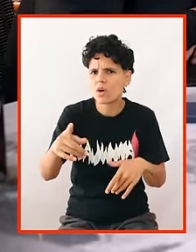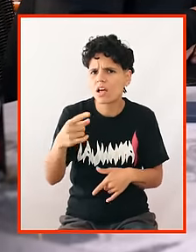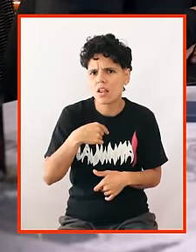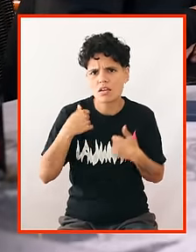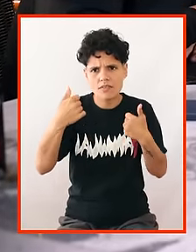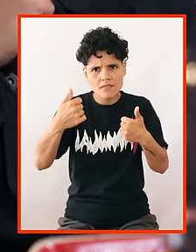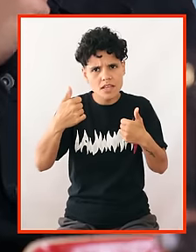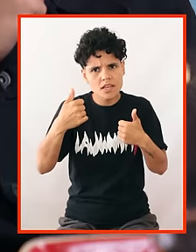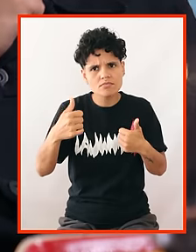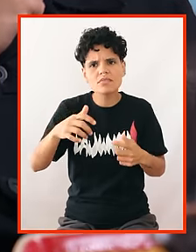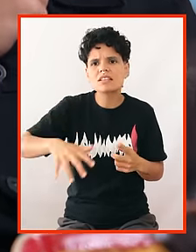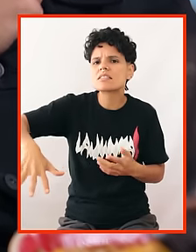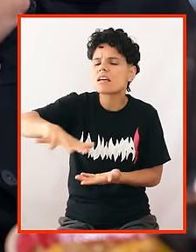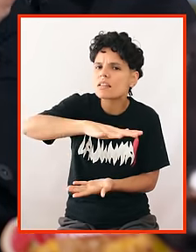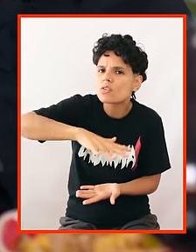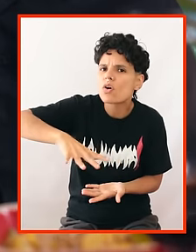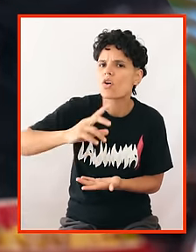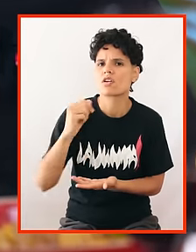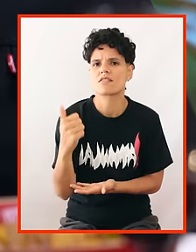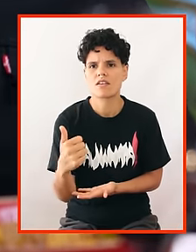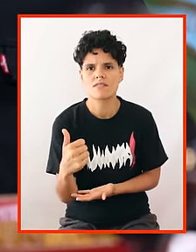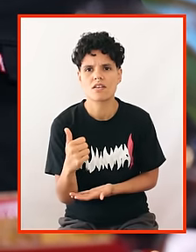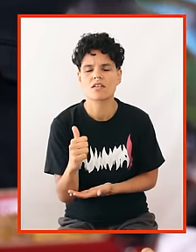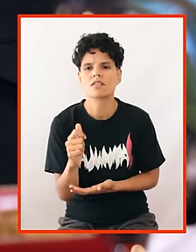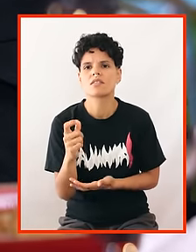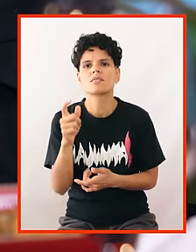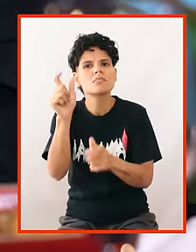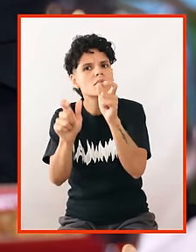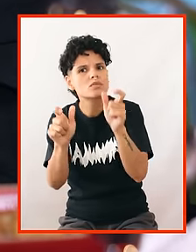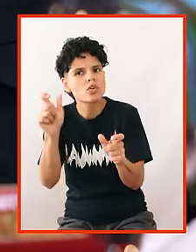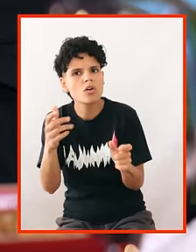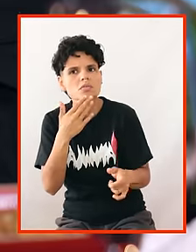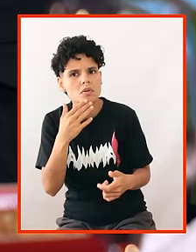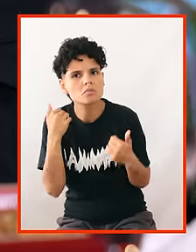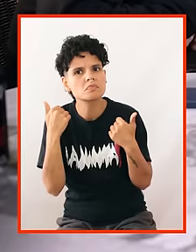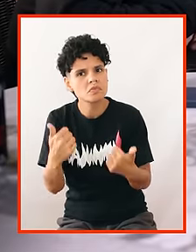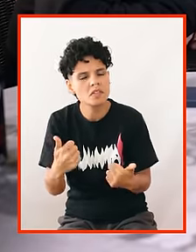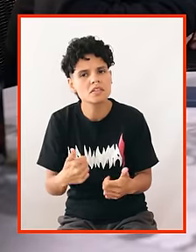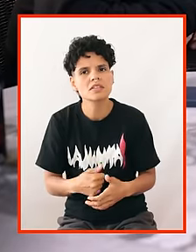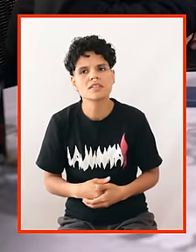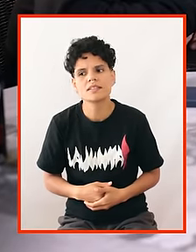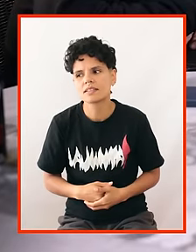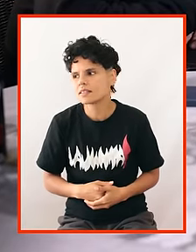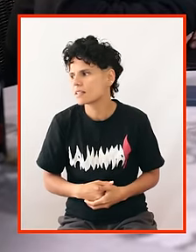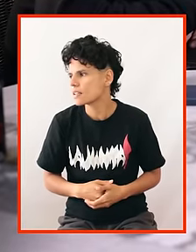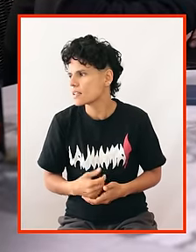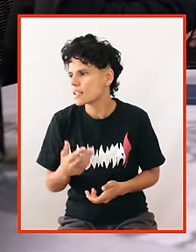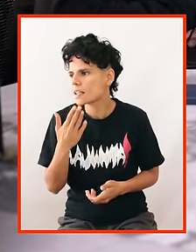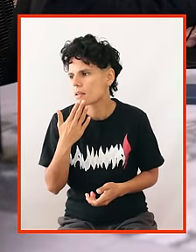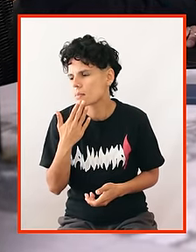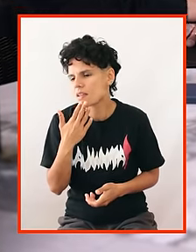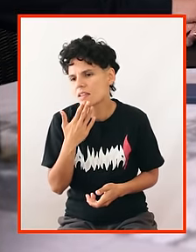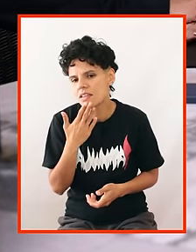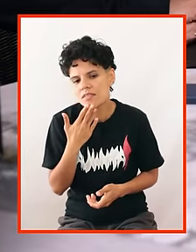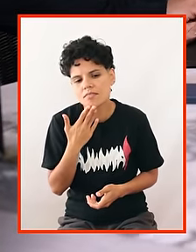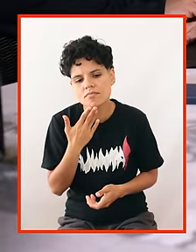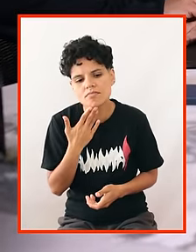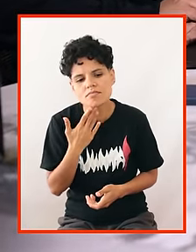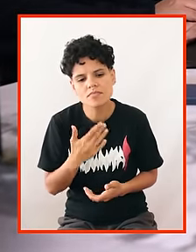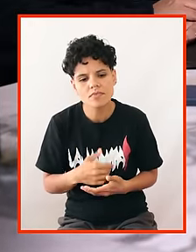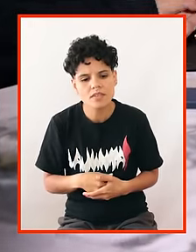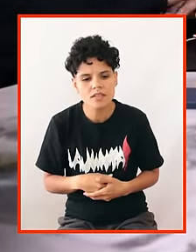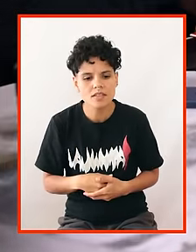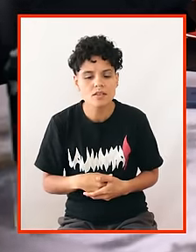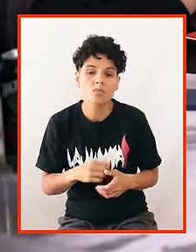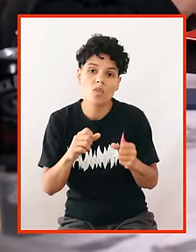no iba muy bien. Sí. Sí. El sector, digamos, la gente siempre como. Sí, pero fue la salida, seguramente el otro día el